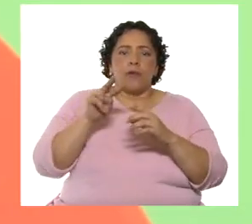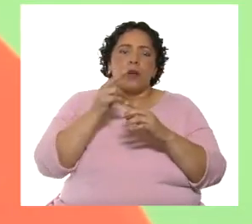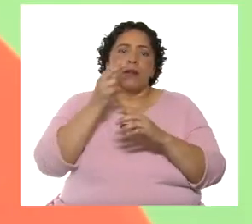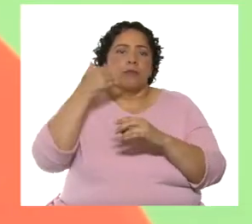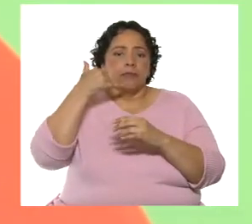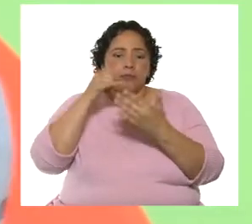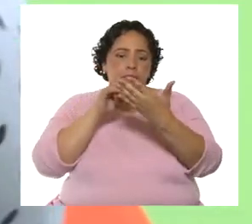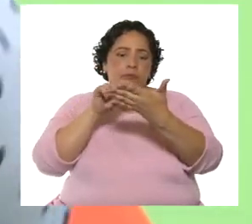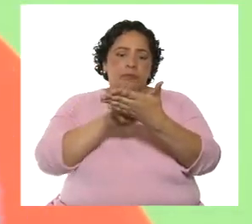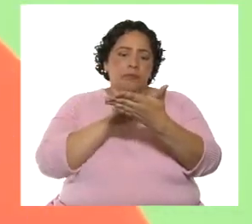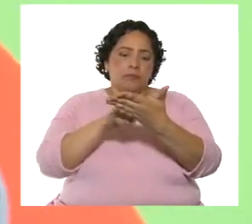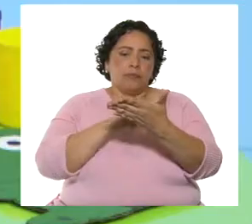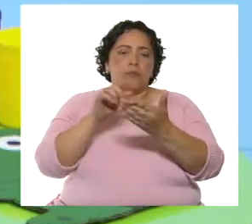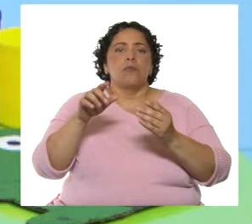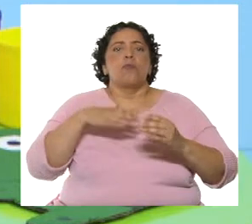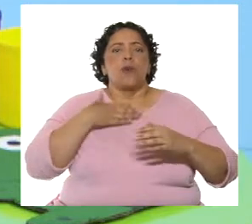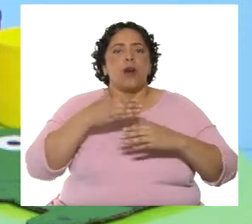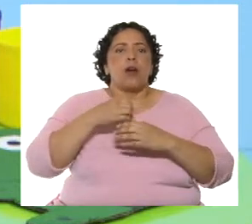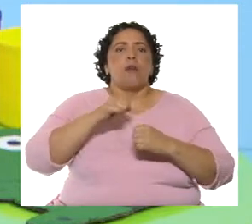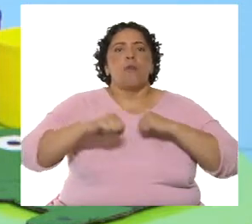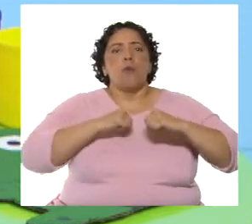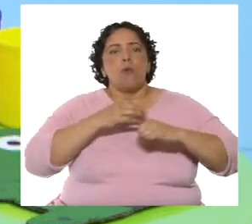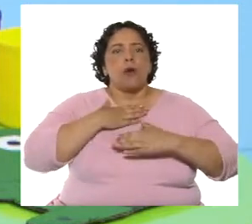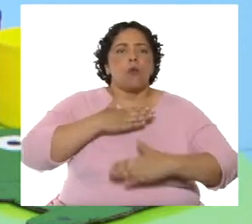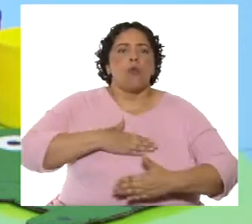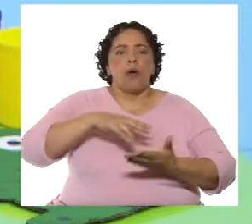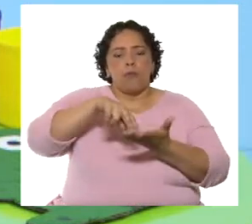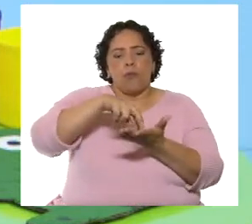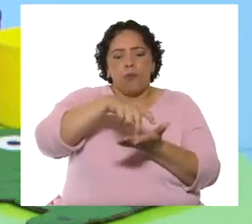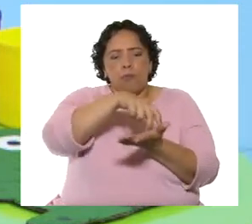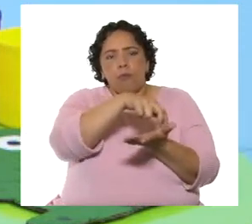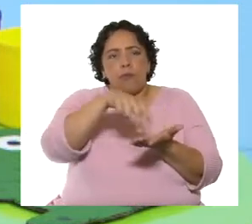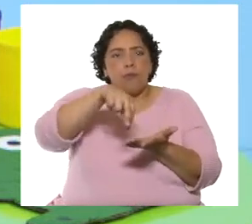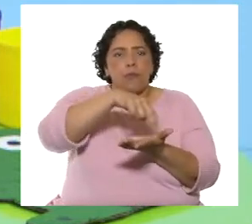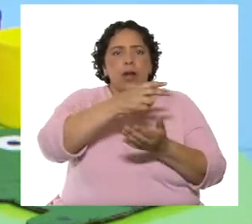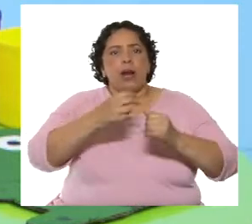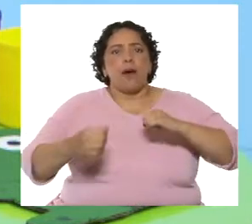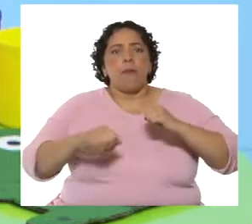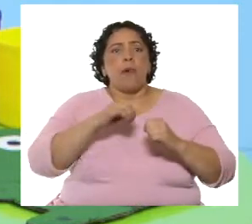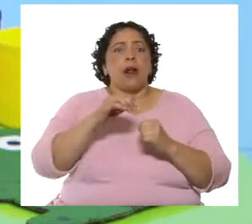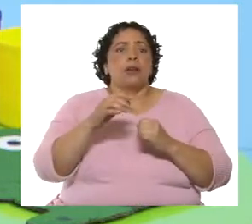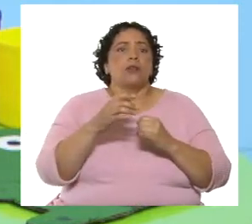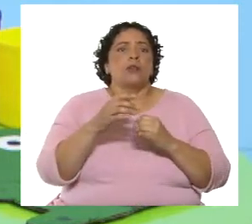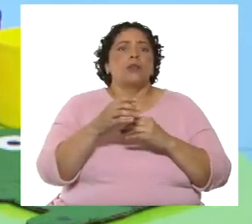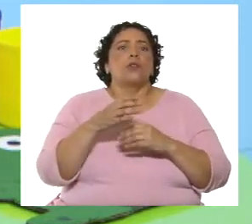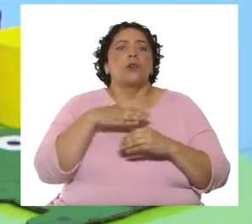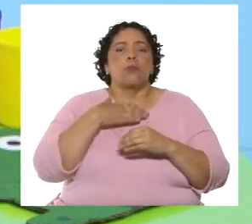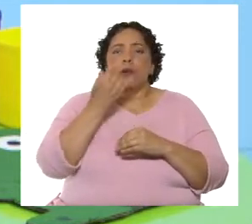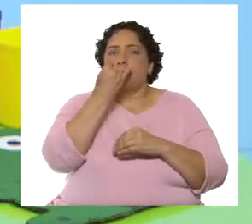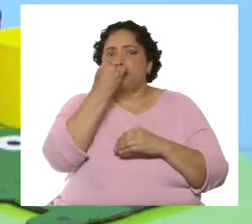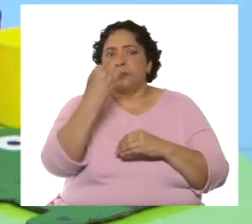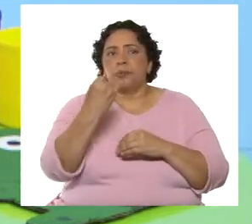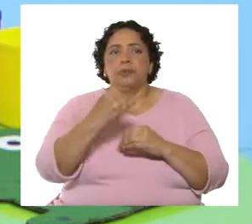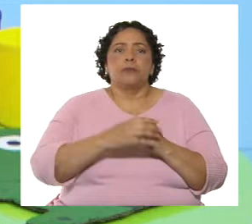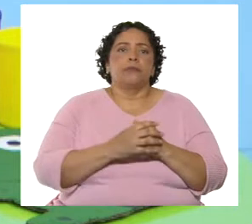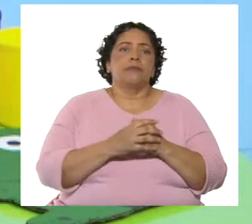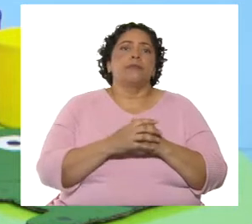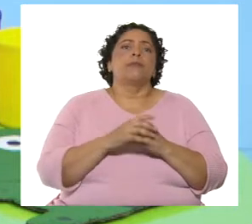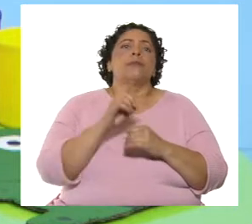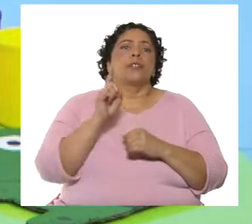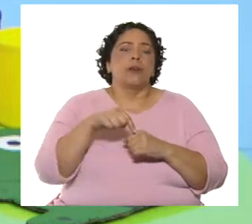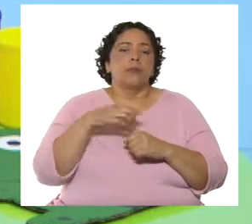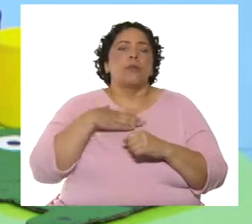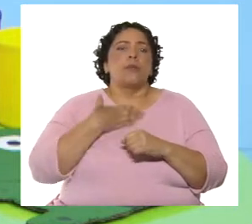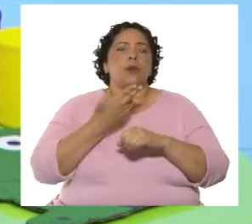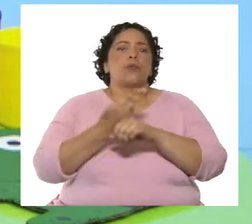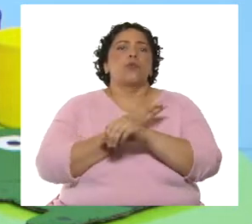este lado, mover su cuerpo, mover sus piernas, mover sus brazos con alguna canción que les llame la atención. Esto también lo